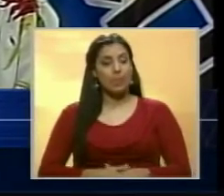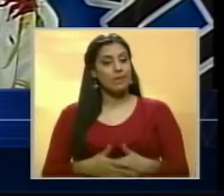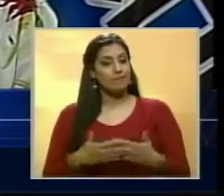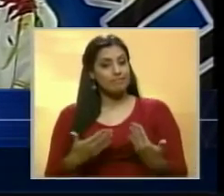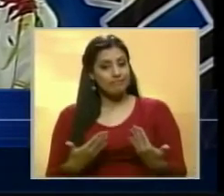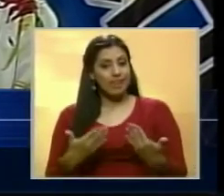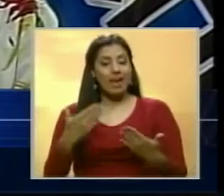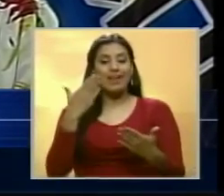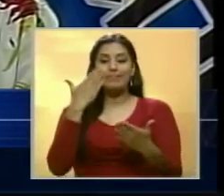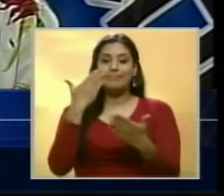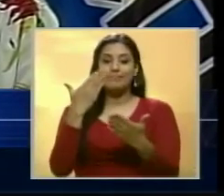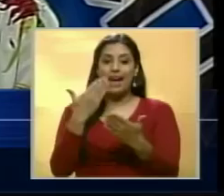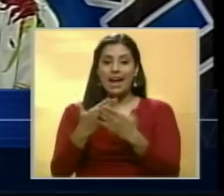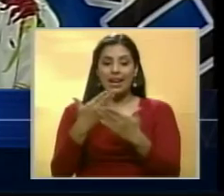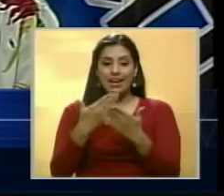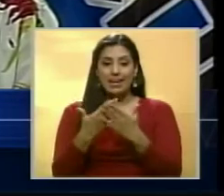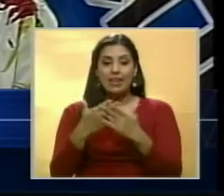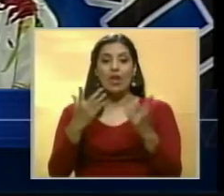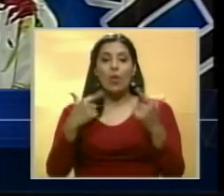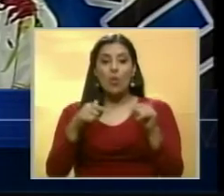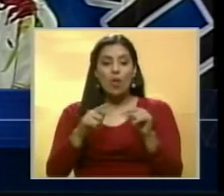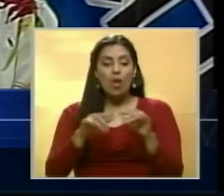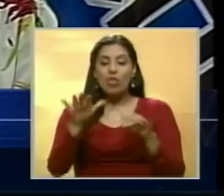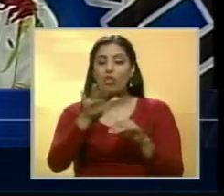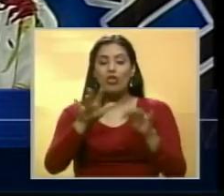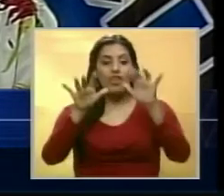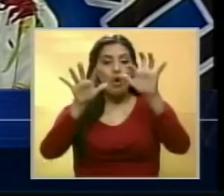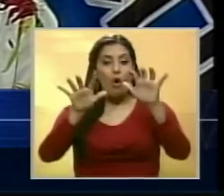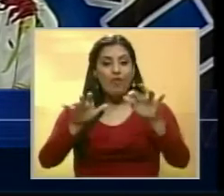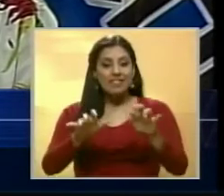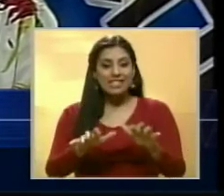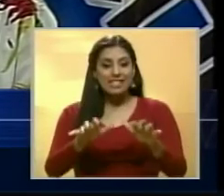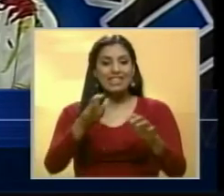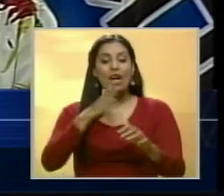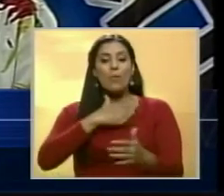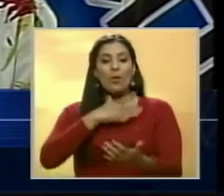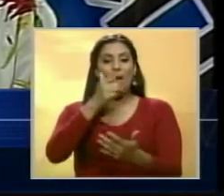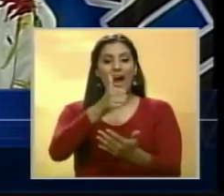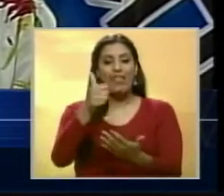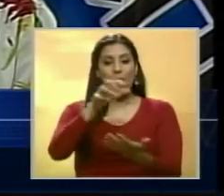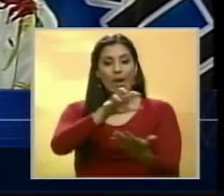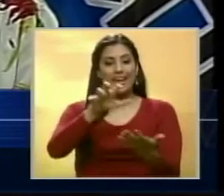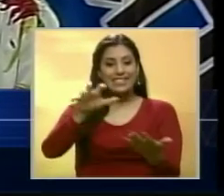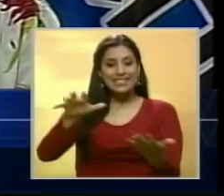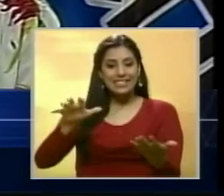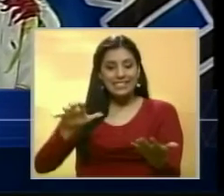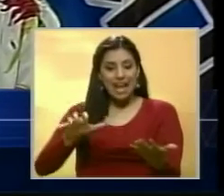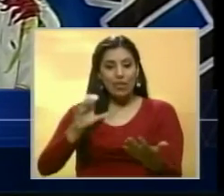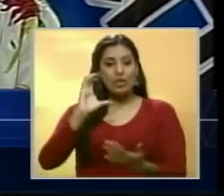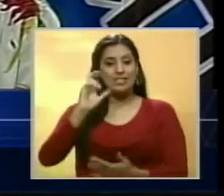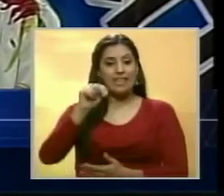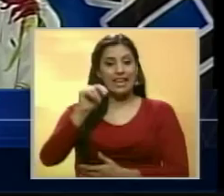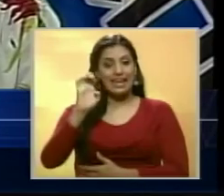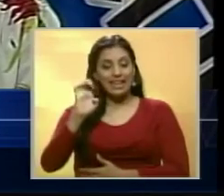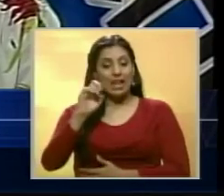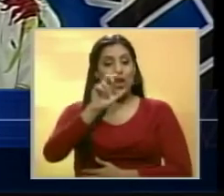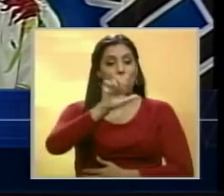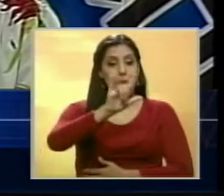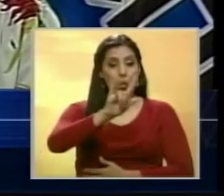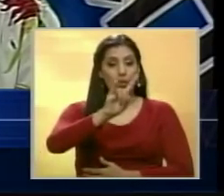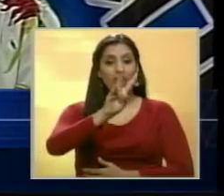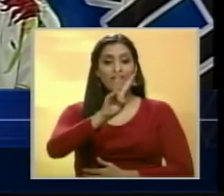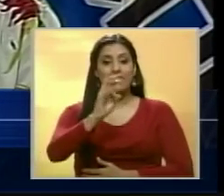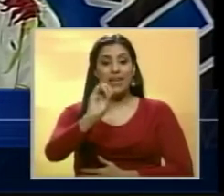La validación se hará en las oficinas regionales electorales del lunes 20 al